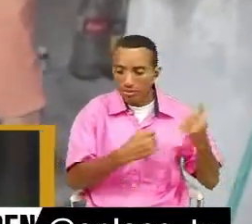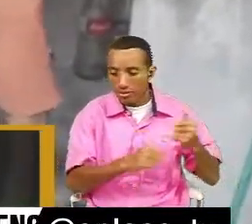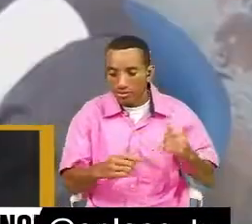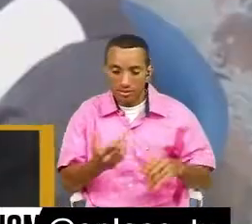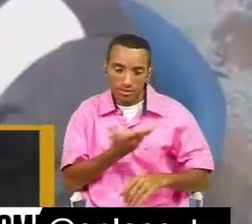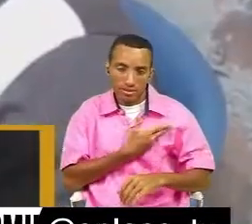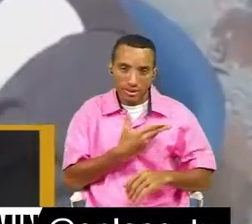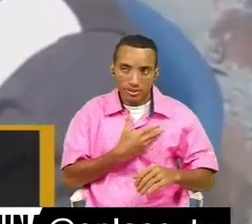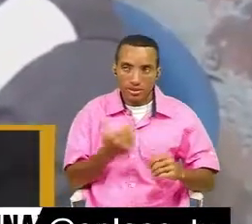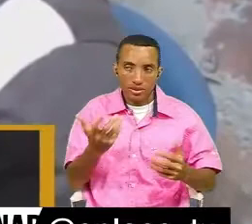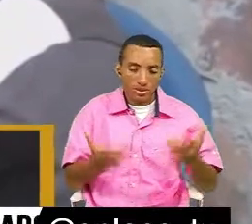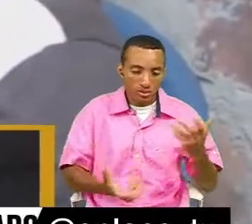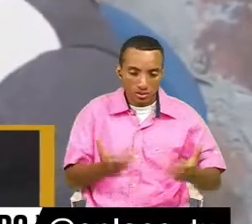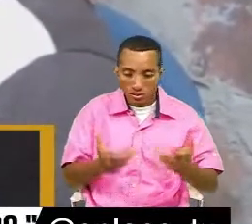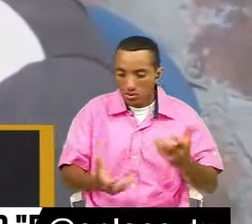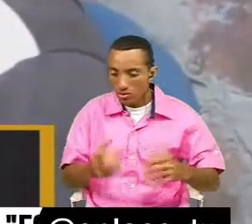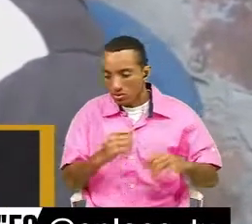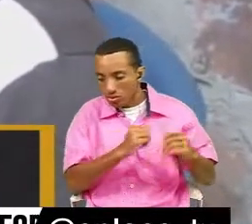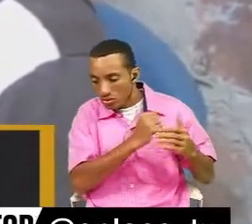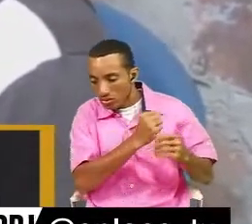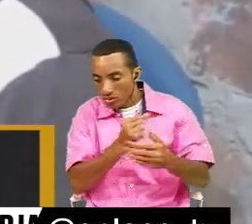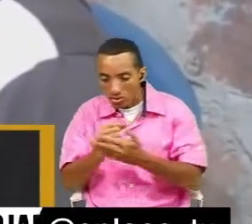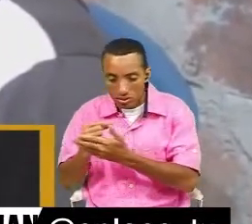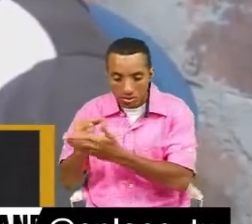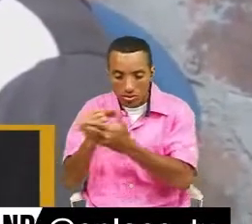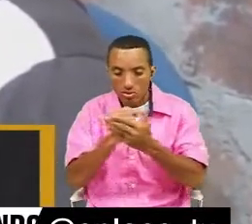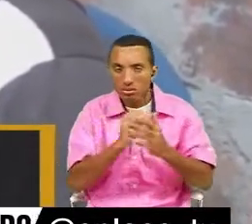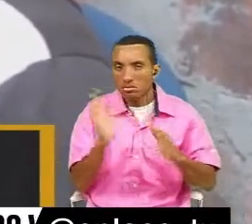en la cocina. También ella tipo